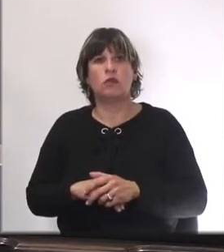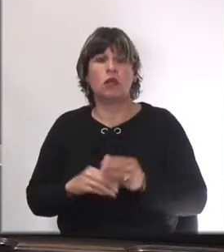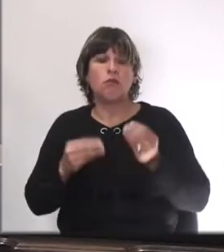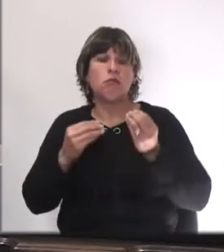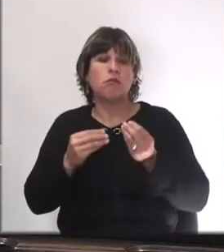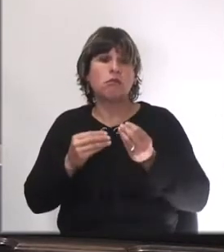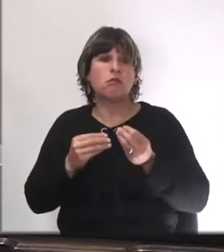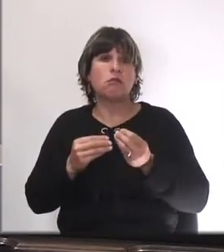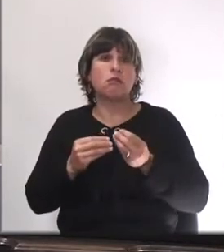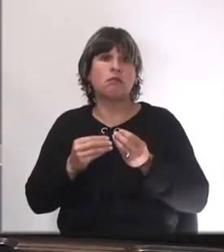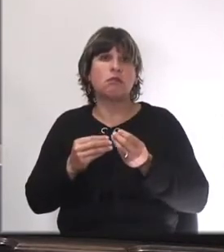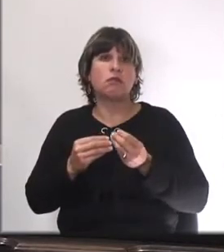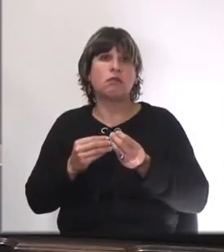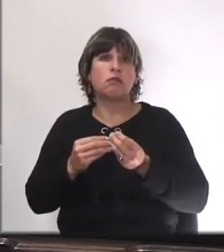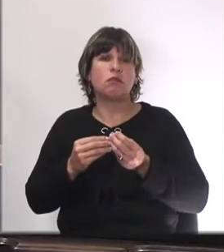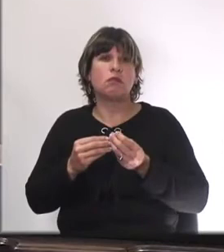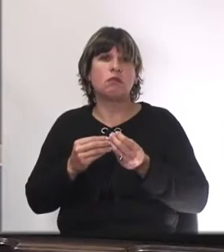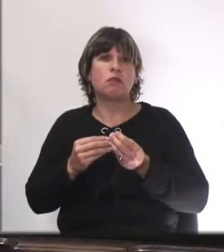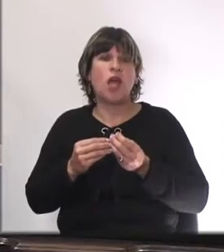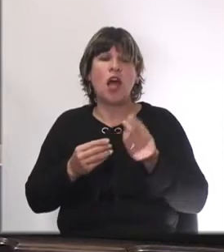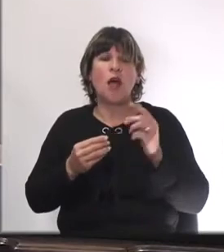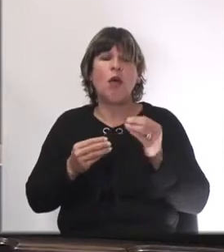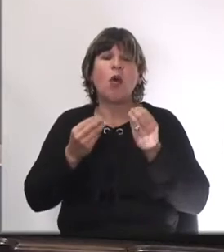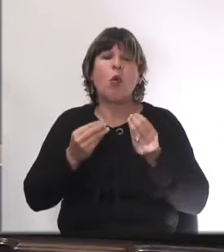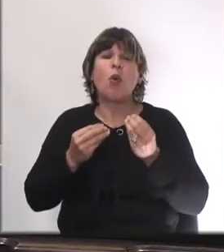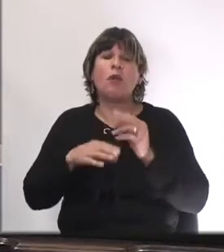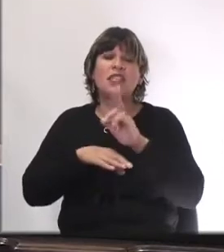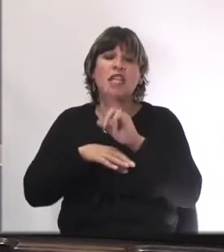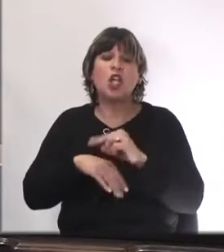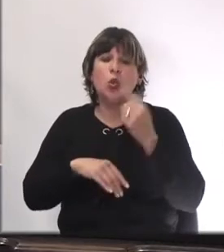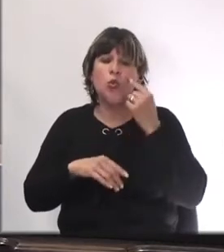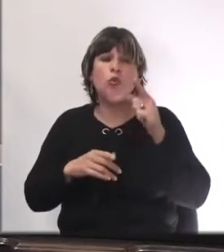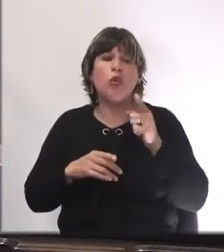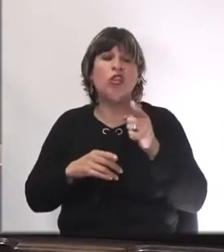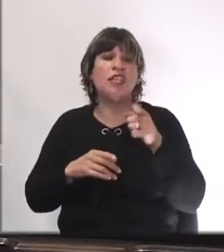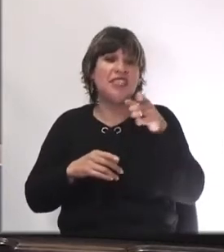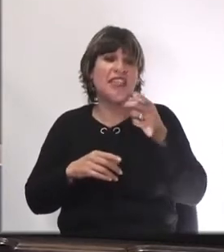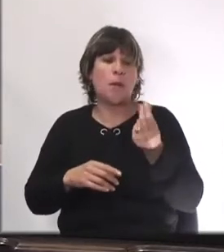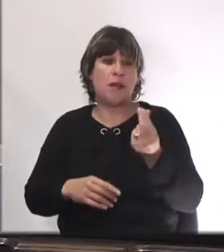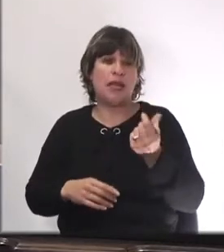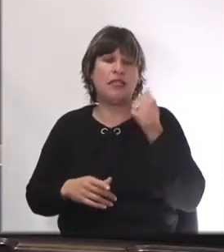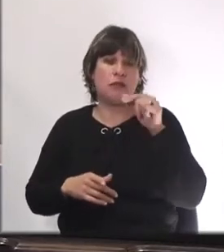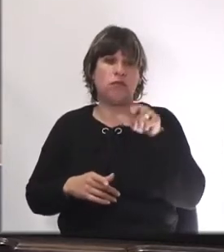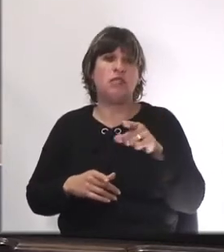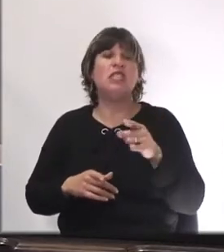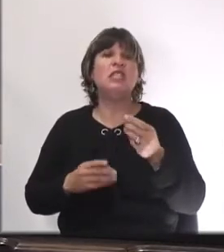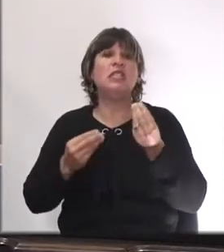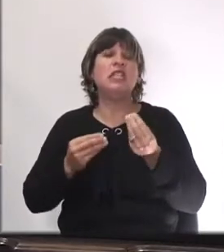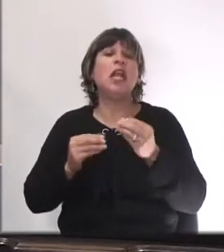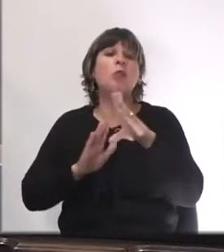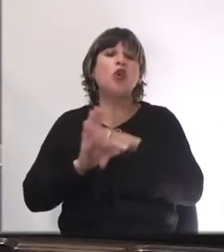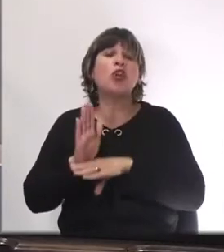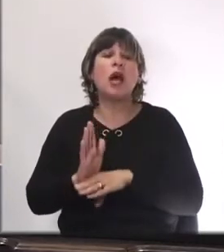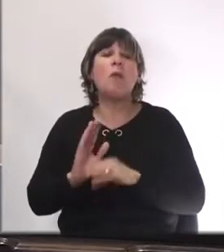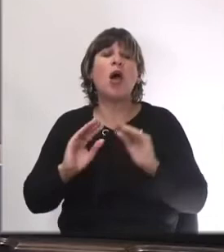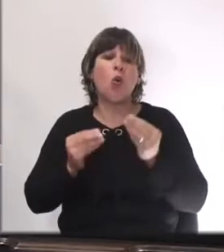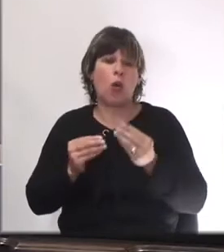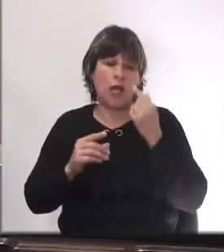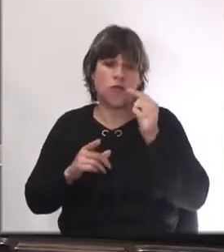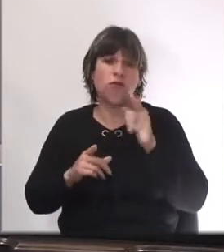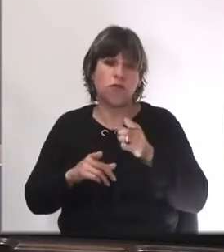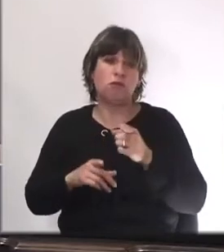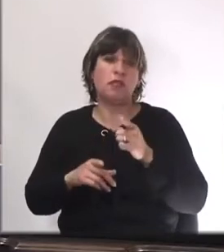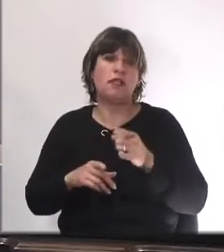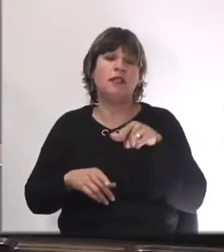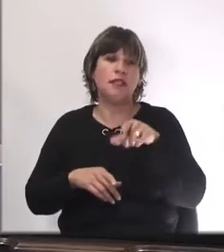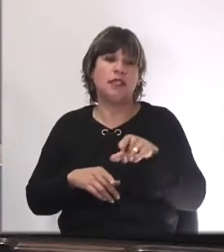van a destinar y cuál va a ser el contenido del programa de atención integral a la primera